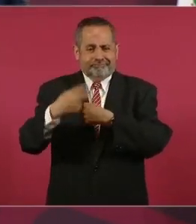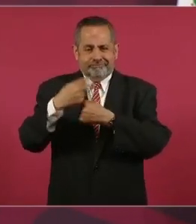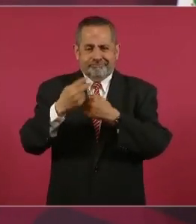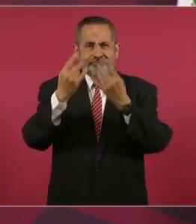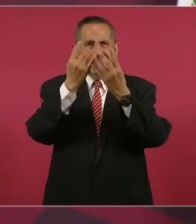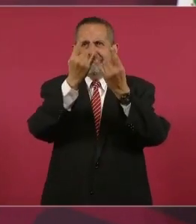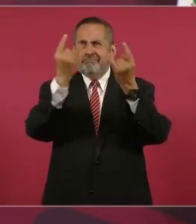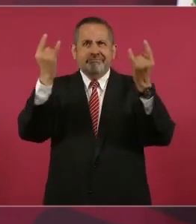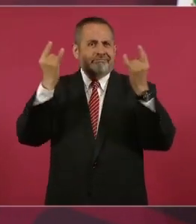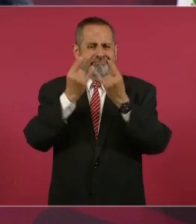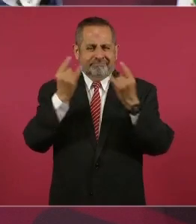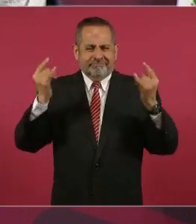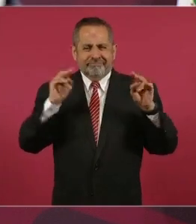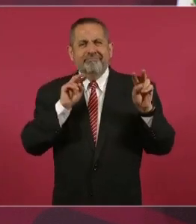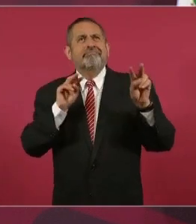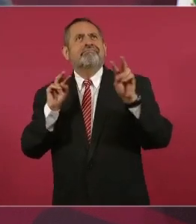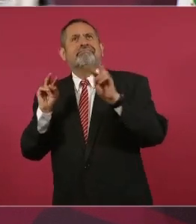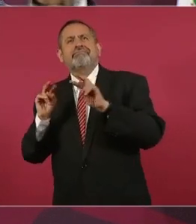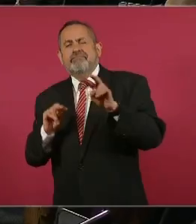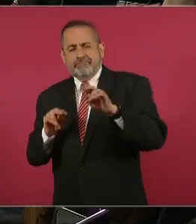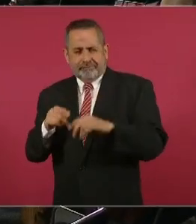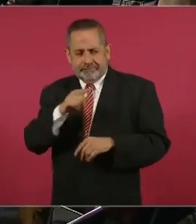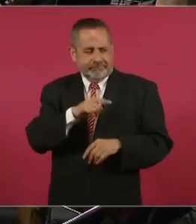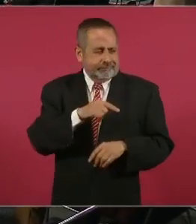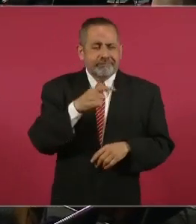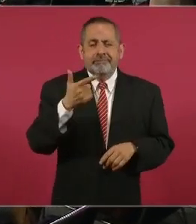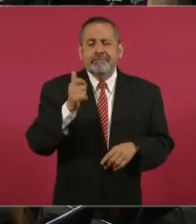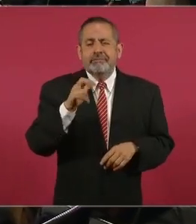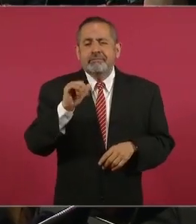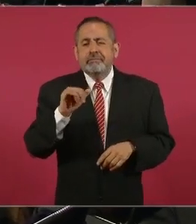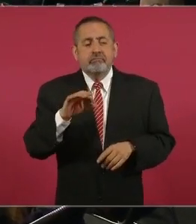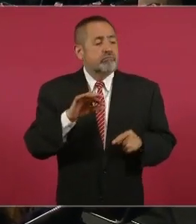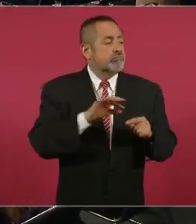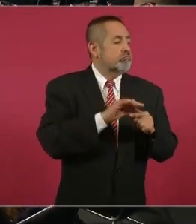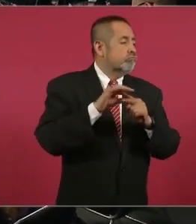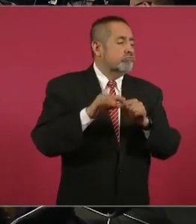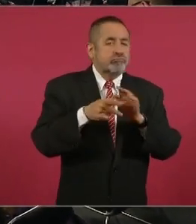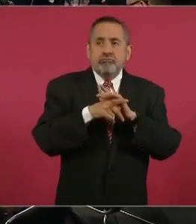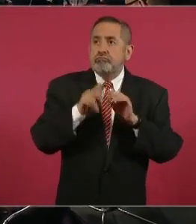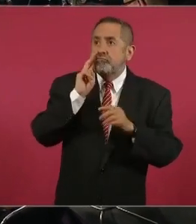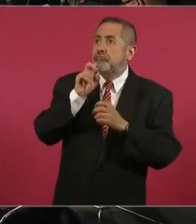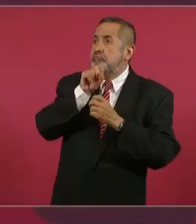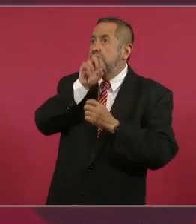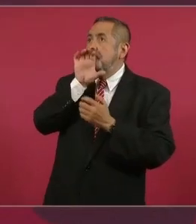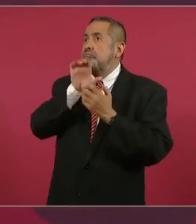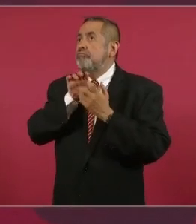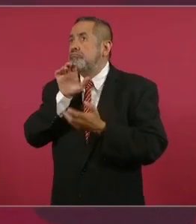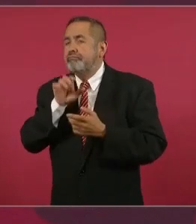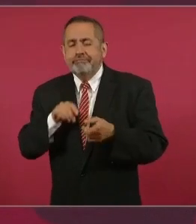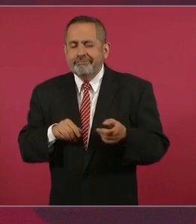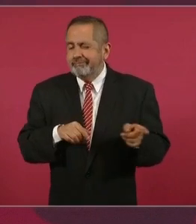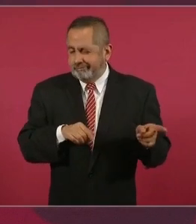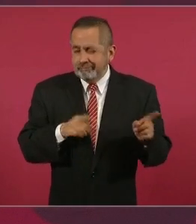donde llevaba García Luna a periodistas y